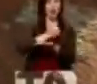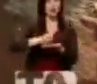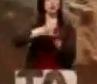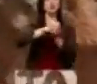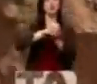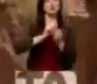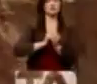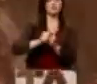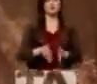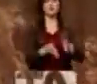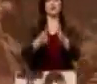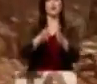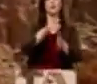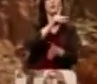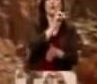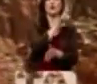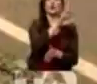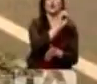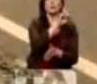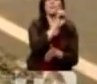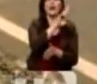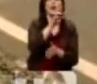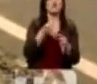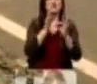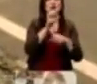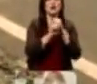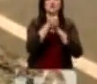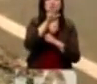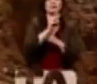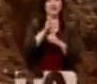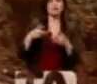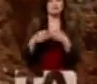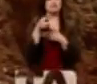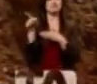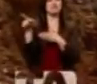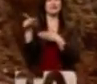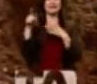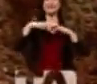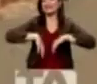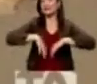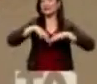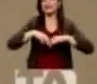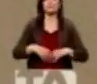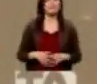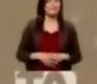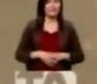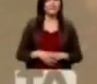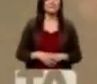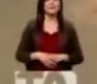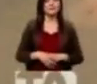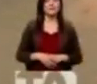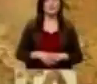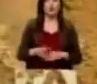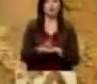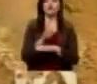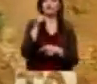vía Portobelo-Salatí-Ambocas, inaugurada apenas en febrero de 2016, quedó así en varios de sus tramos, dejándola completamente